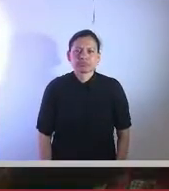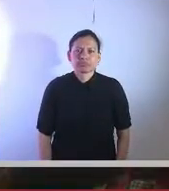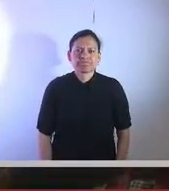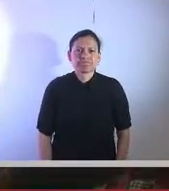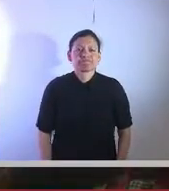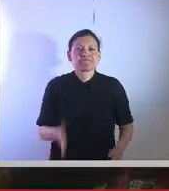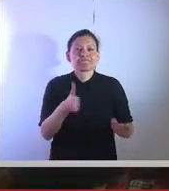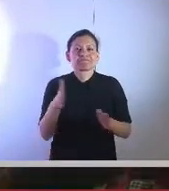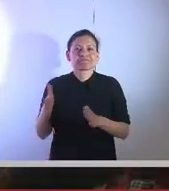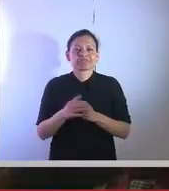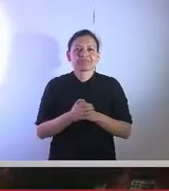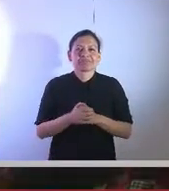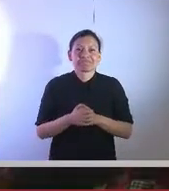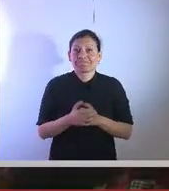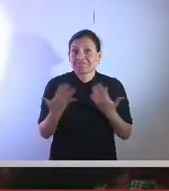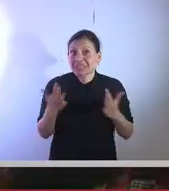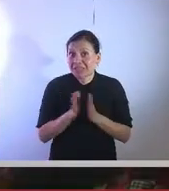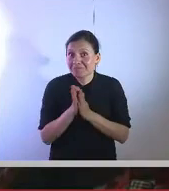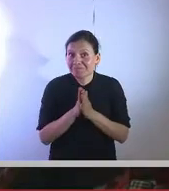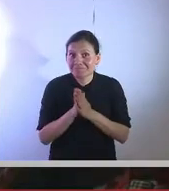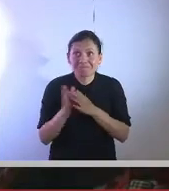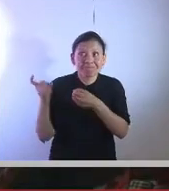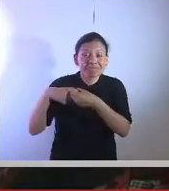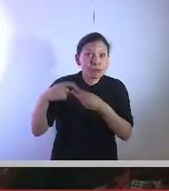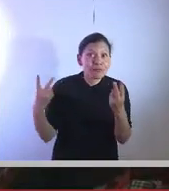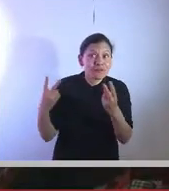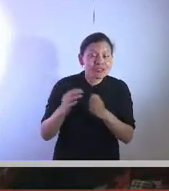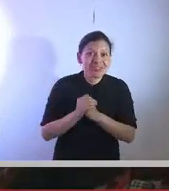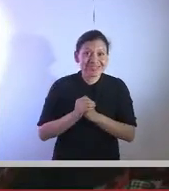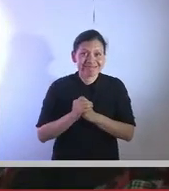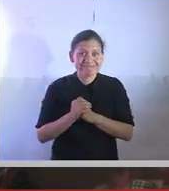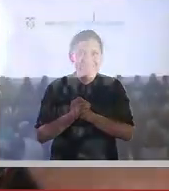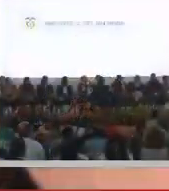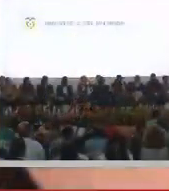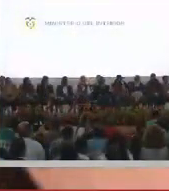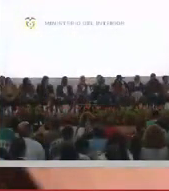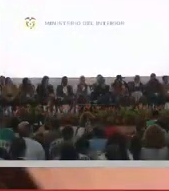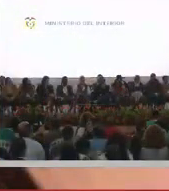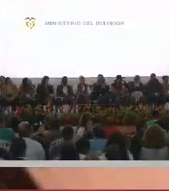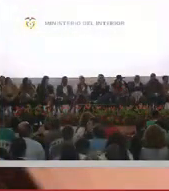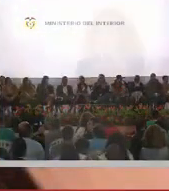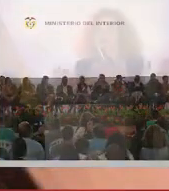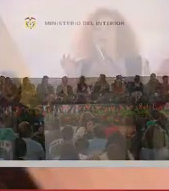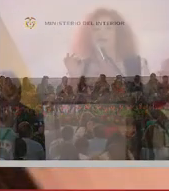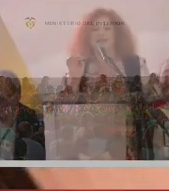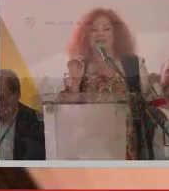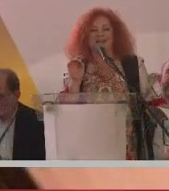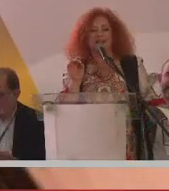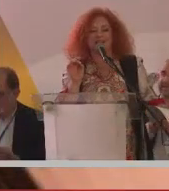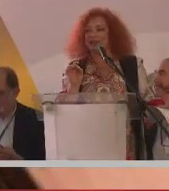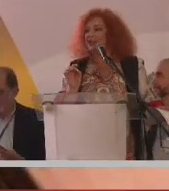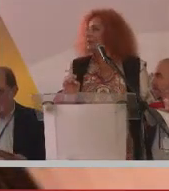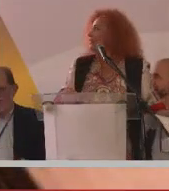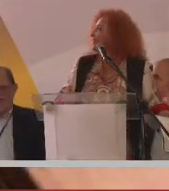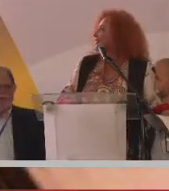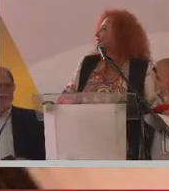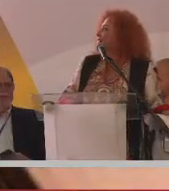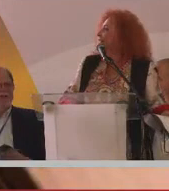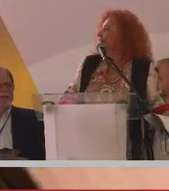Bueno, ahora sí, estamos conectados. Por favor, póngalo en la pantalla. Nos toca